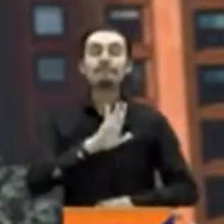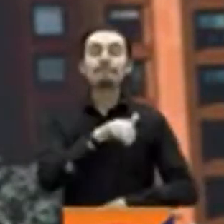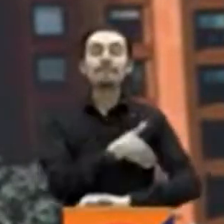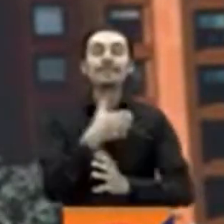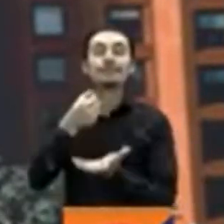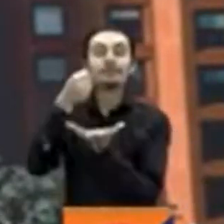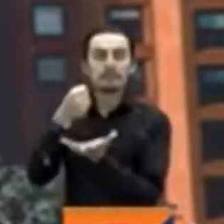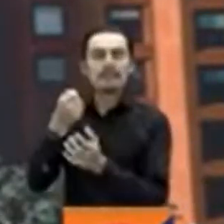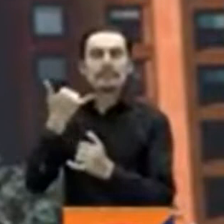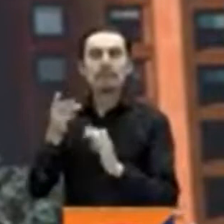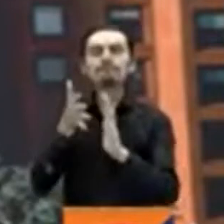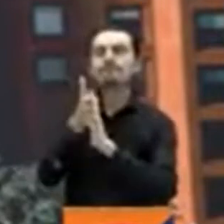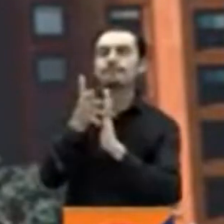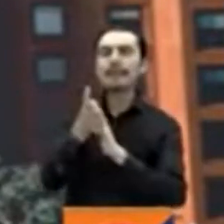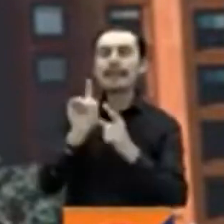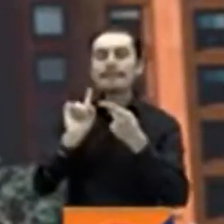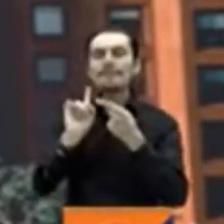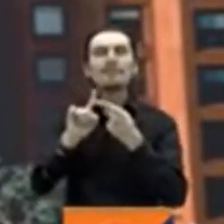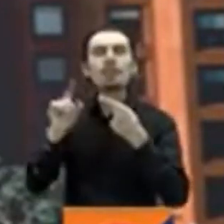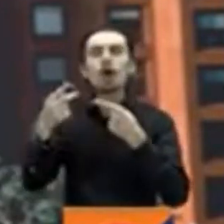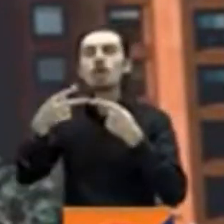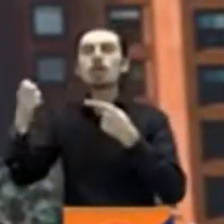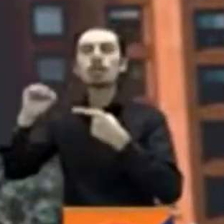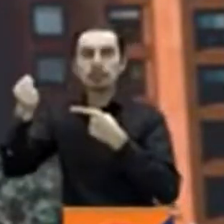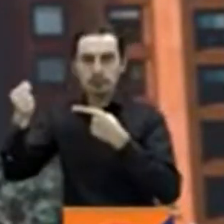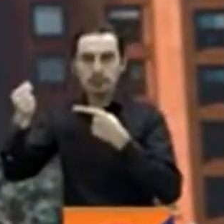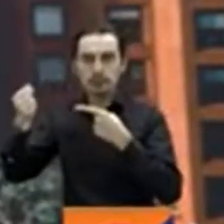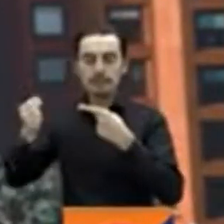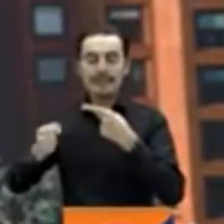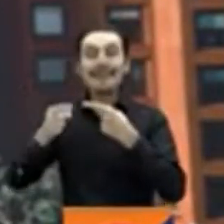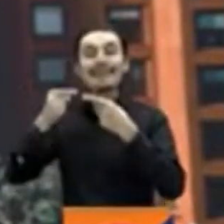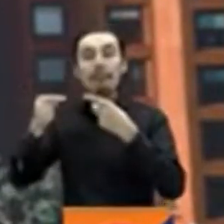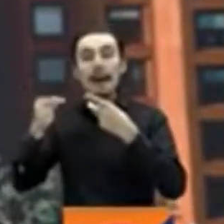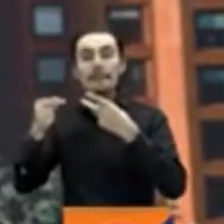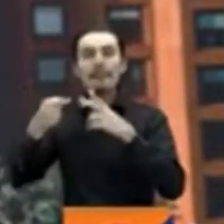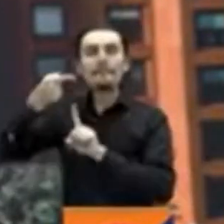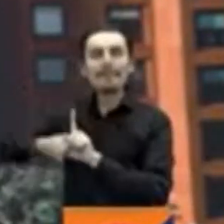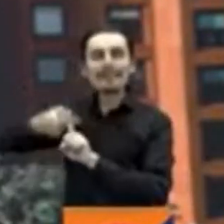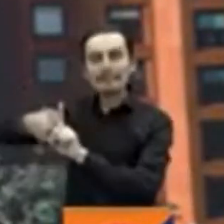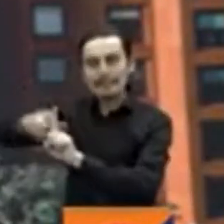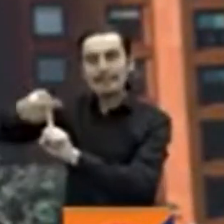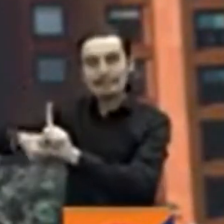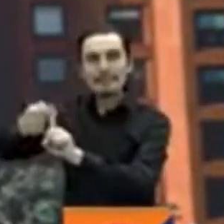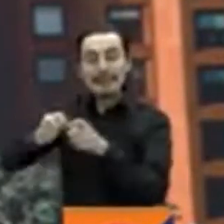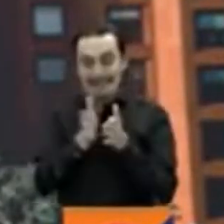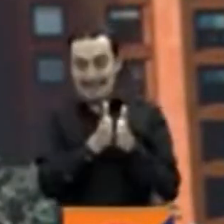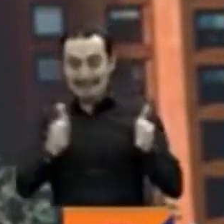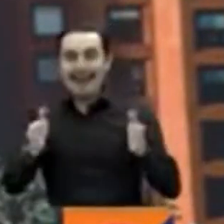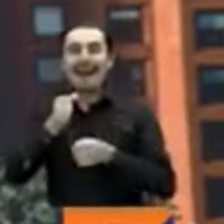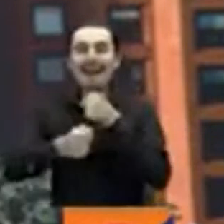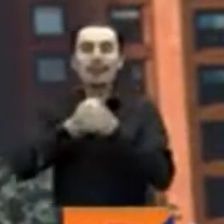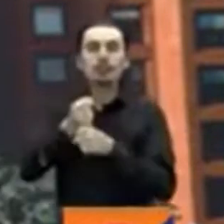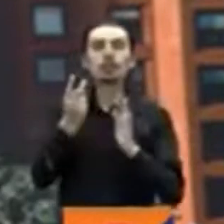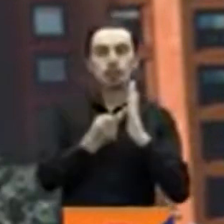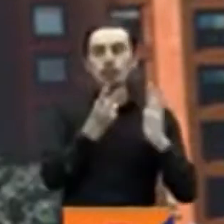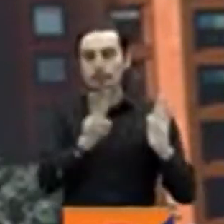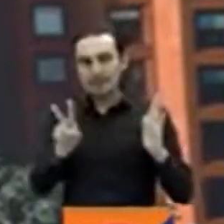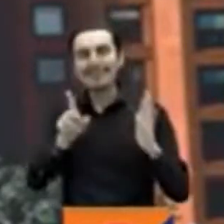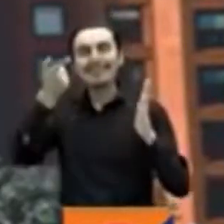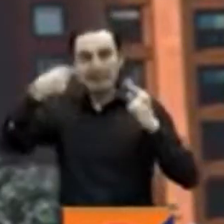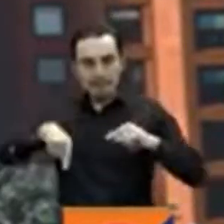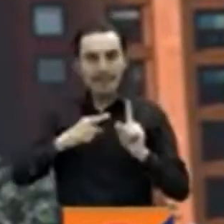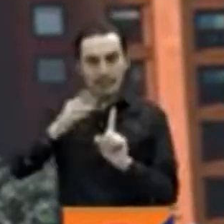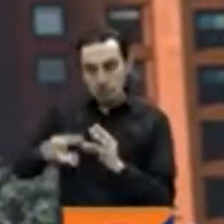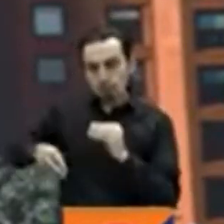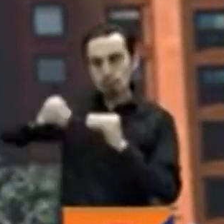reveló que el primer incremento será de 200 pesos y todos los meses que restan del 2022 se harán